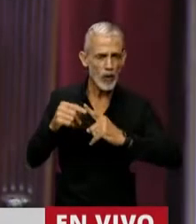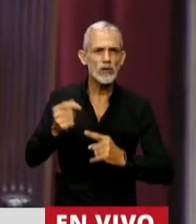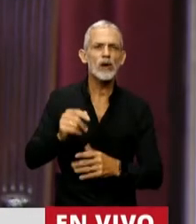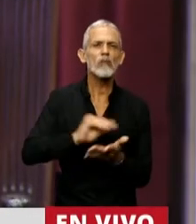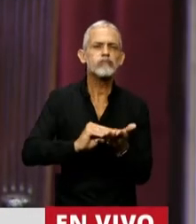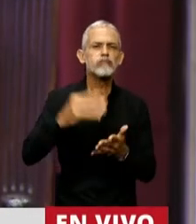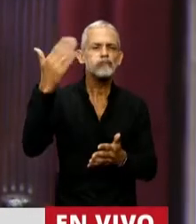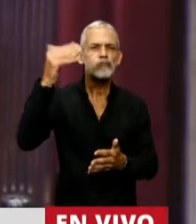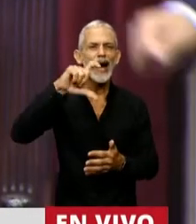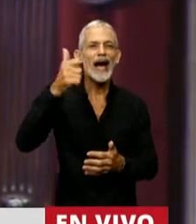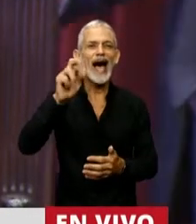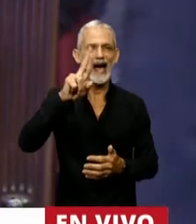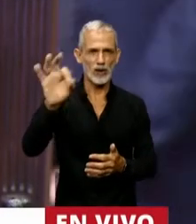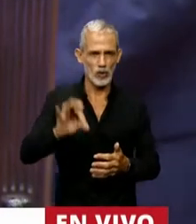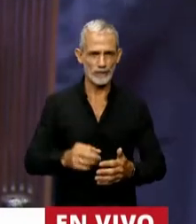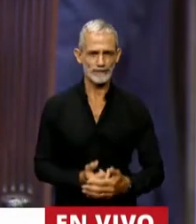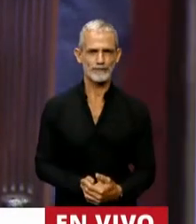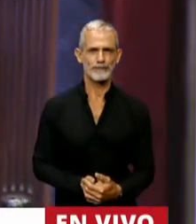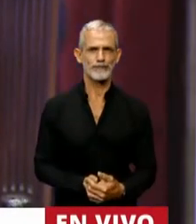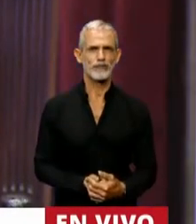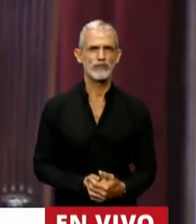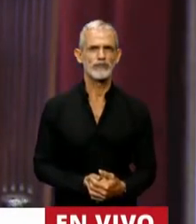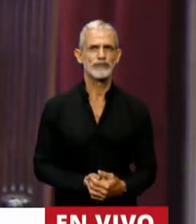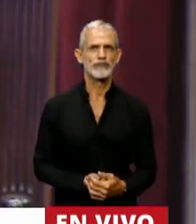Tiene la palabra el diputado Carro.